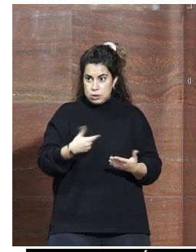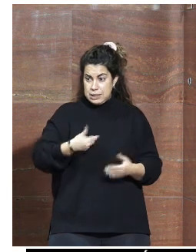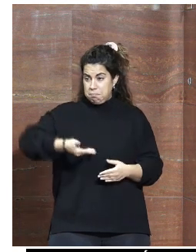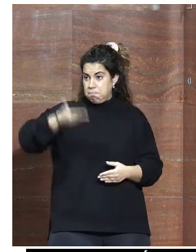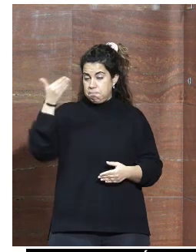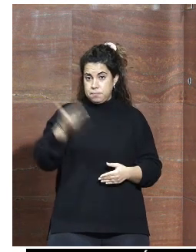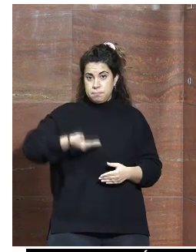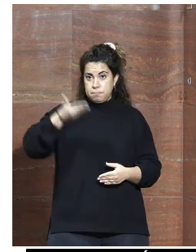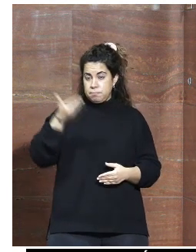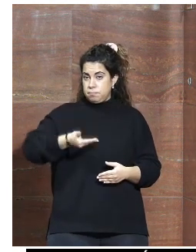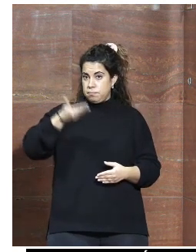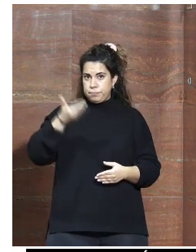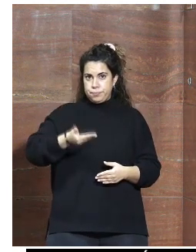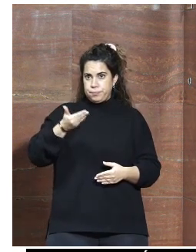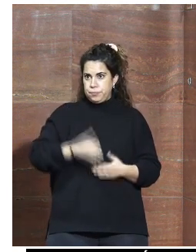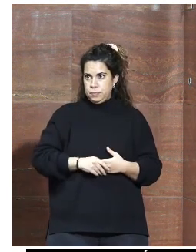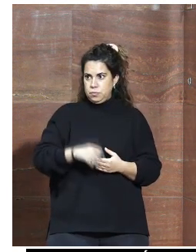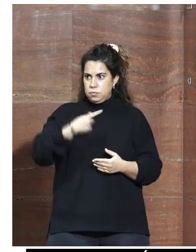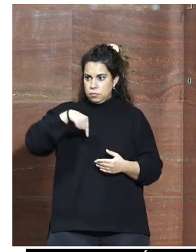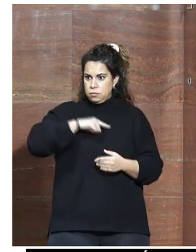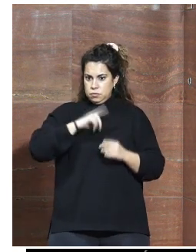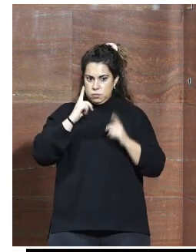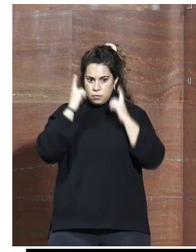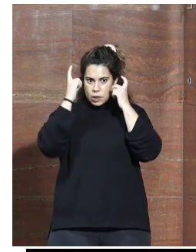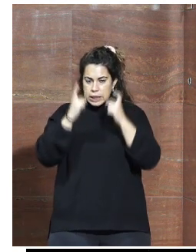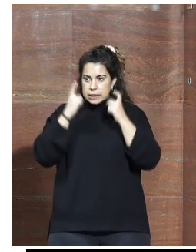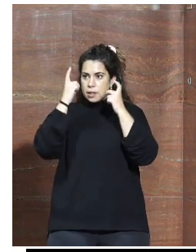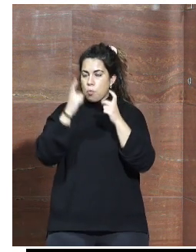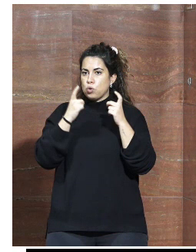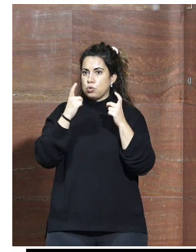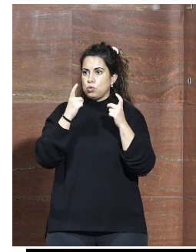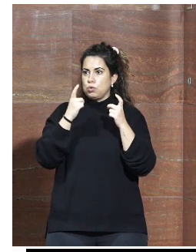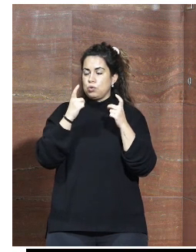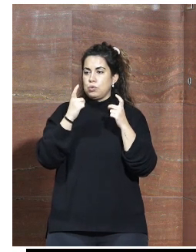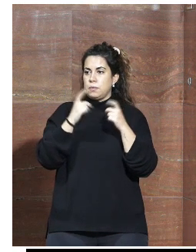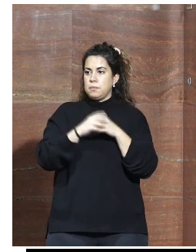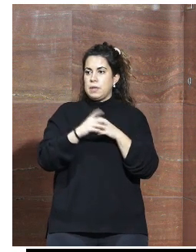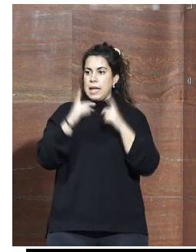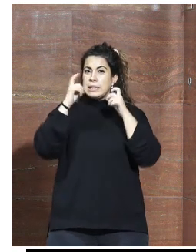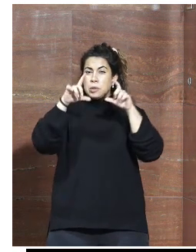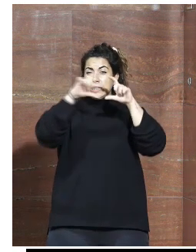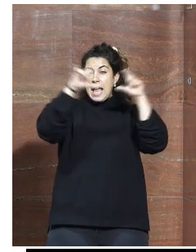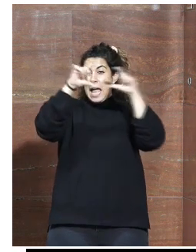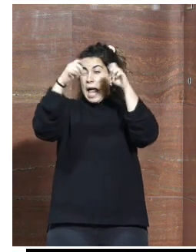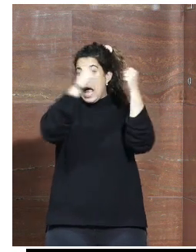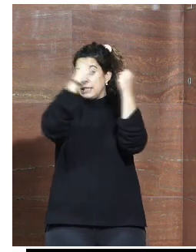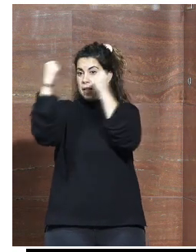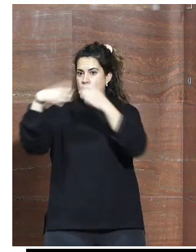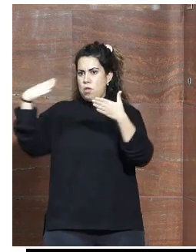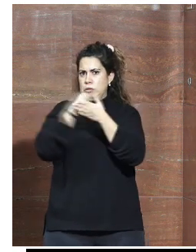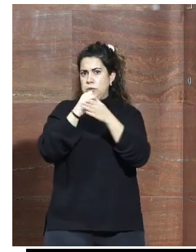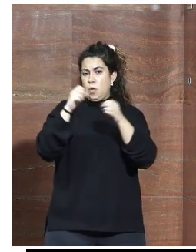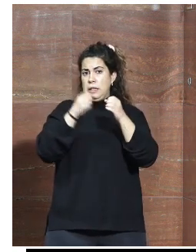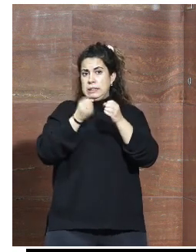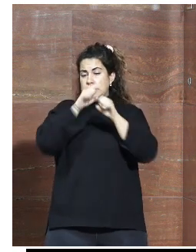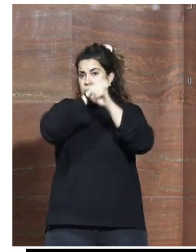fundamental. Es algo que estamos intentando trasladar a todas las entidades, a toda la